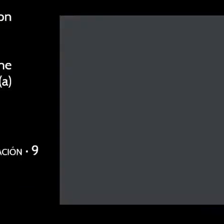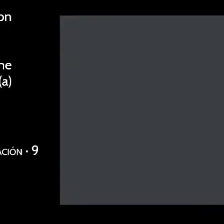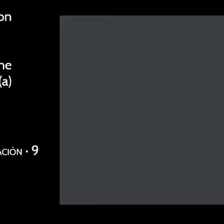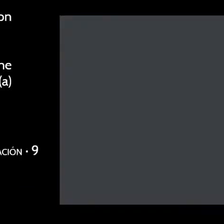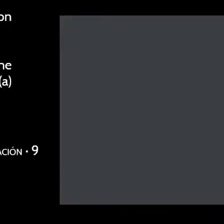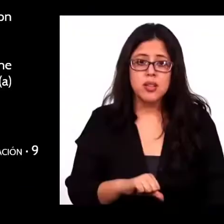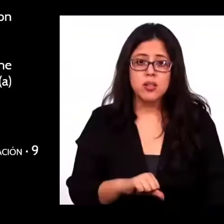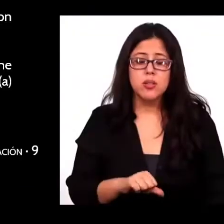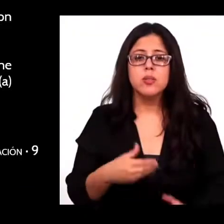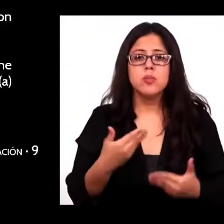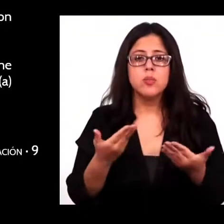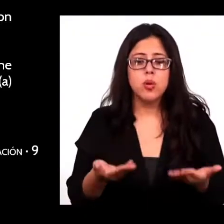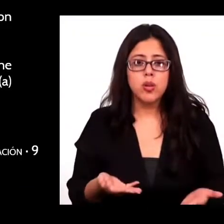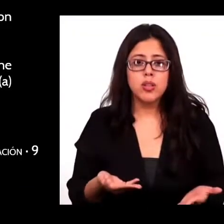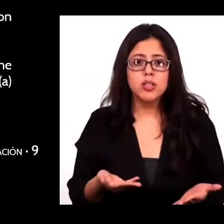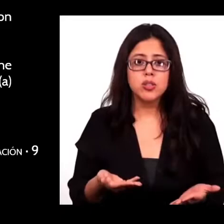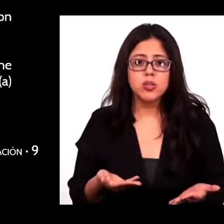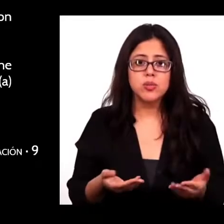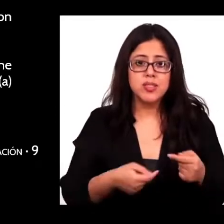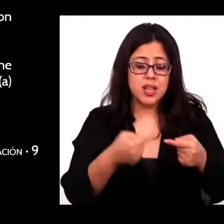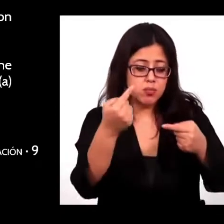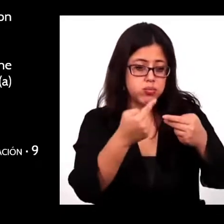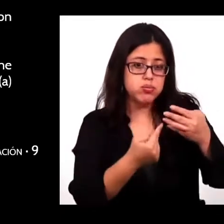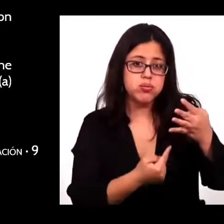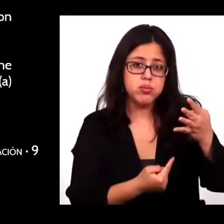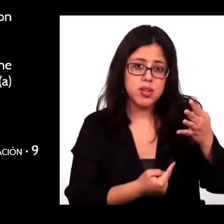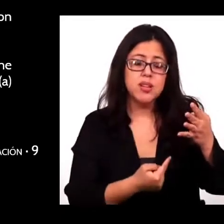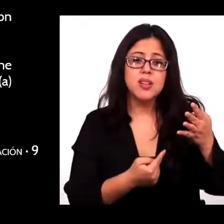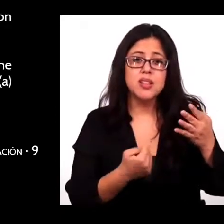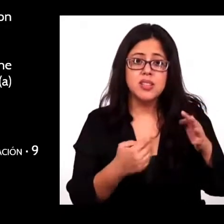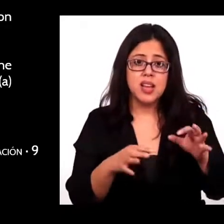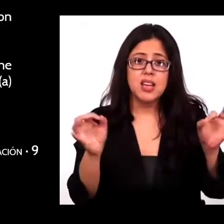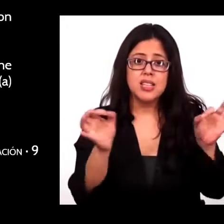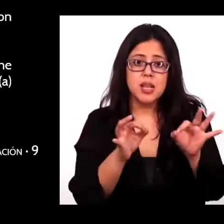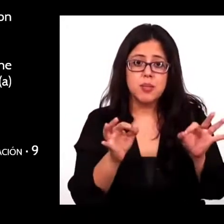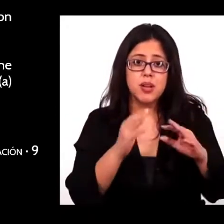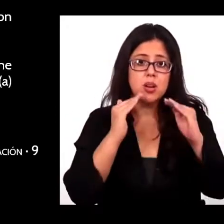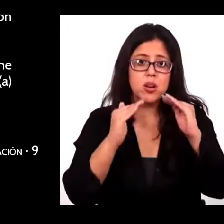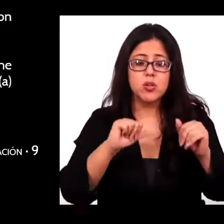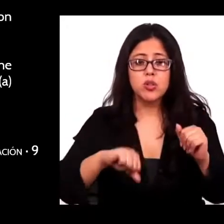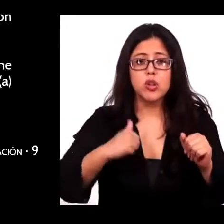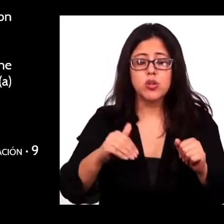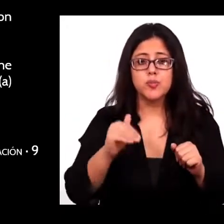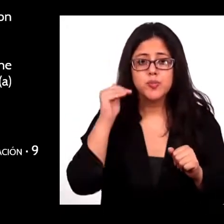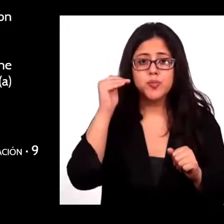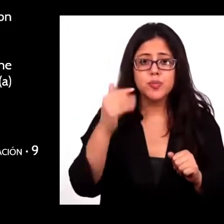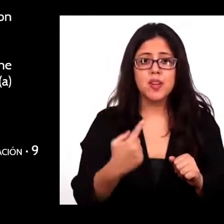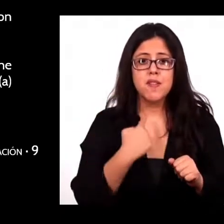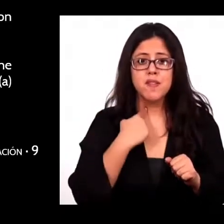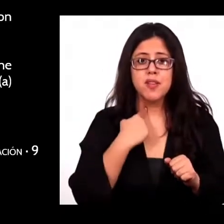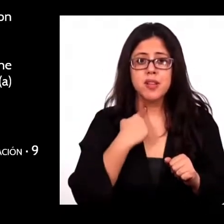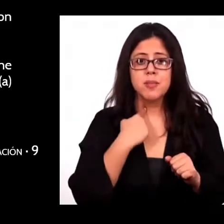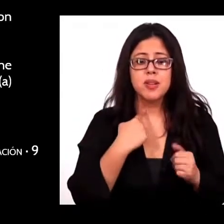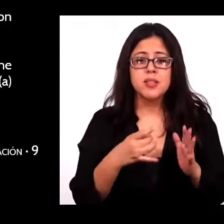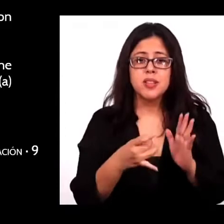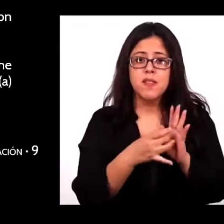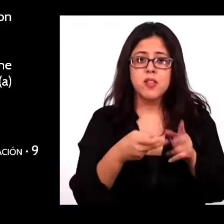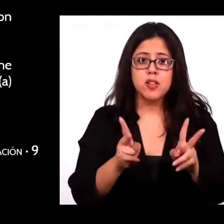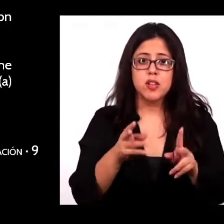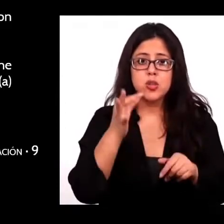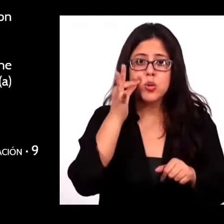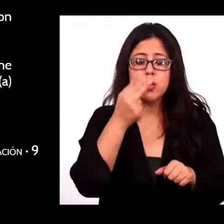Así, de las causas a las que se ha hecho referencia con niños, niñas y adolescentes víctimas de violaciones a sus derechos